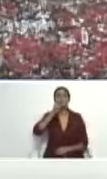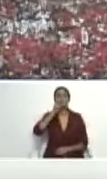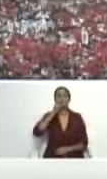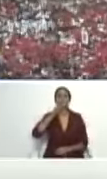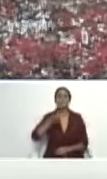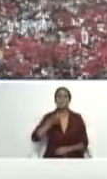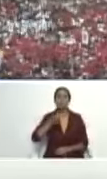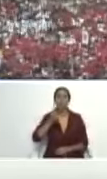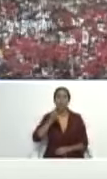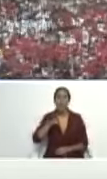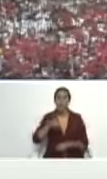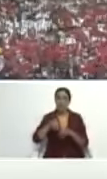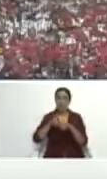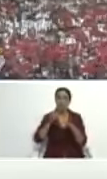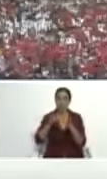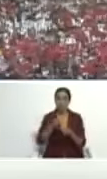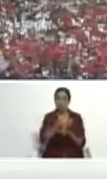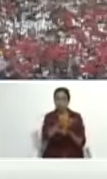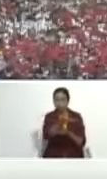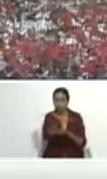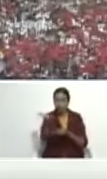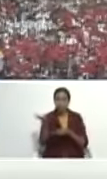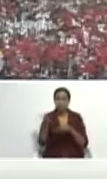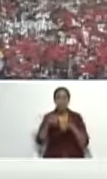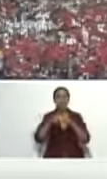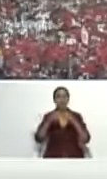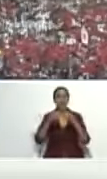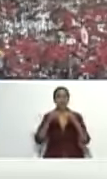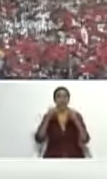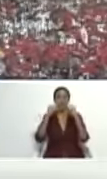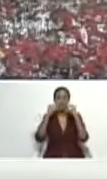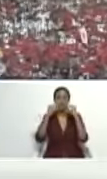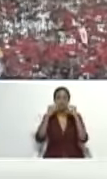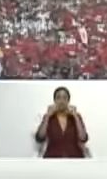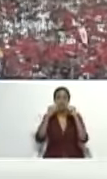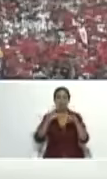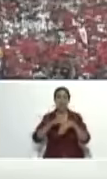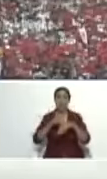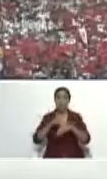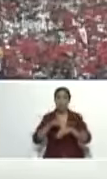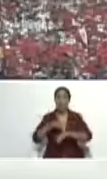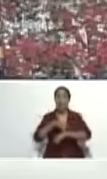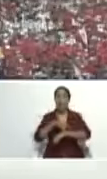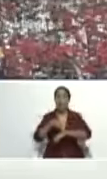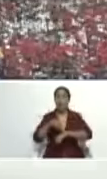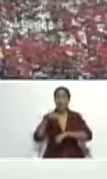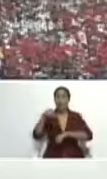Y un sanduchito para ustedes, ¿me lo aceptan? Porque esta asamblea va para largo.